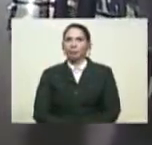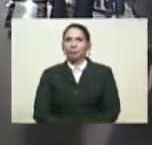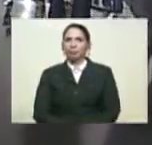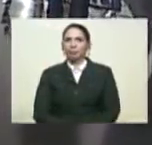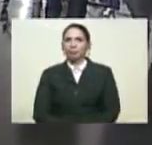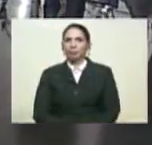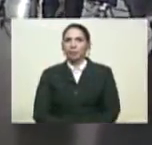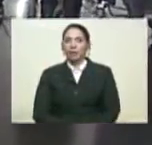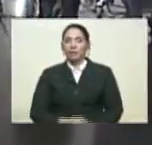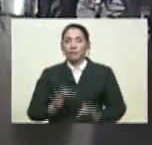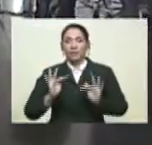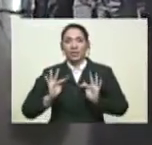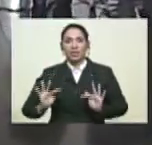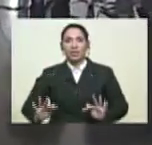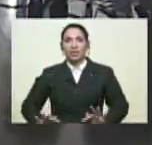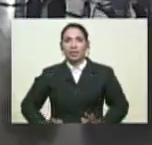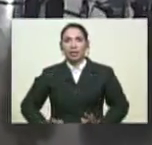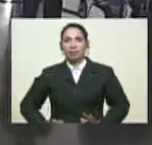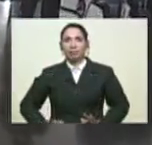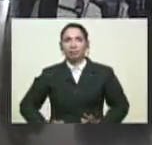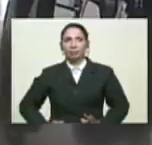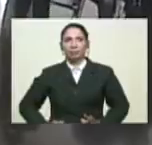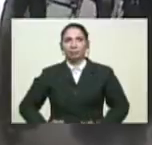física y de las ideas.